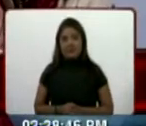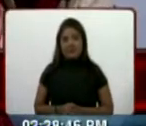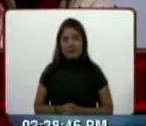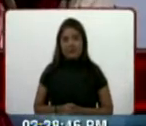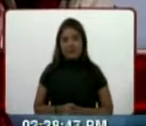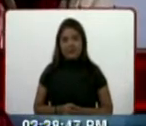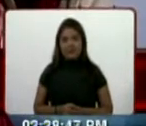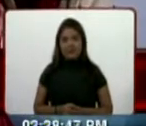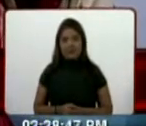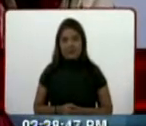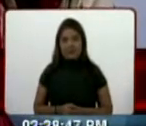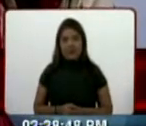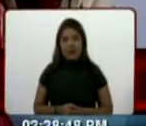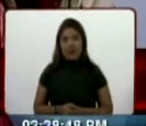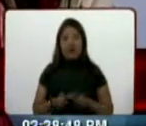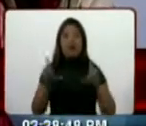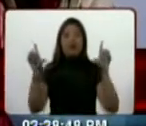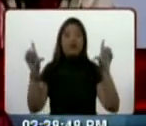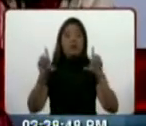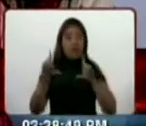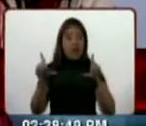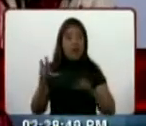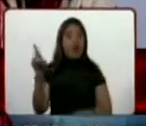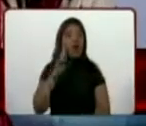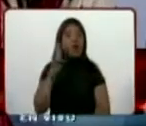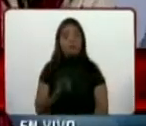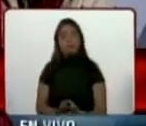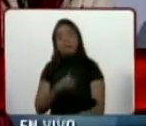Eso en televisión, en radio es peor.